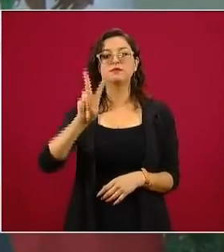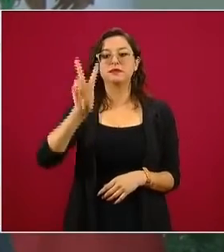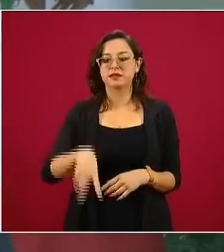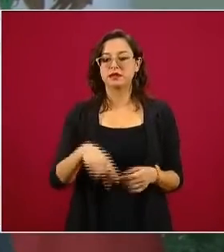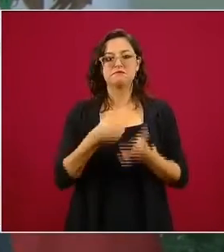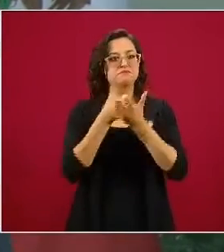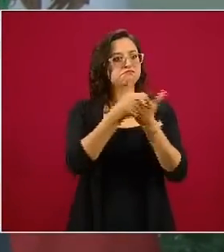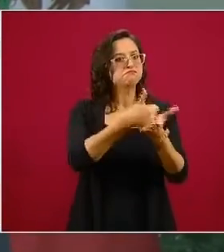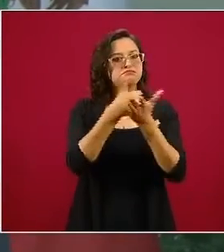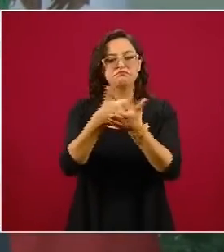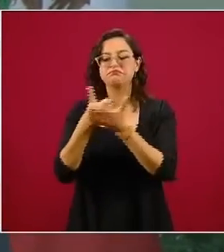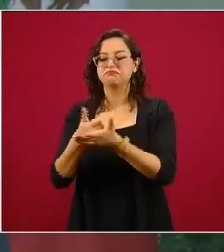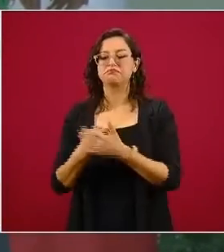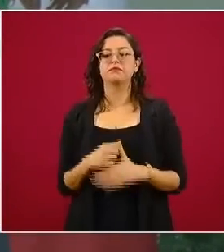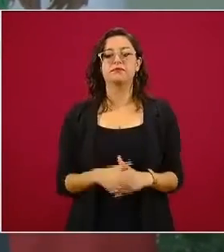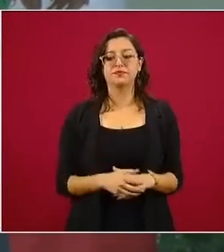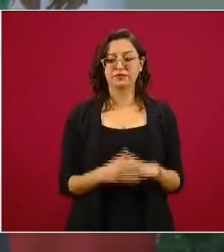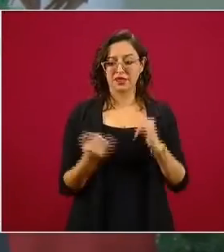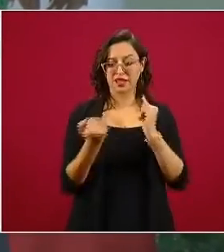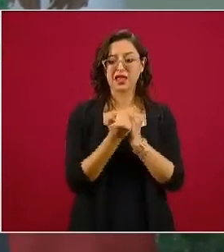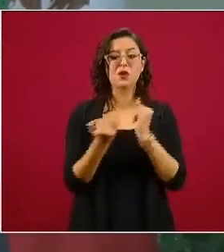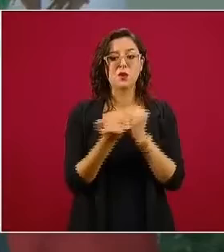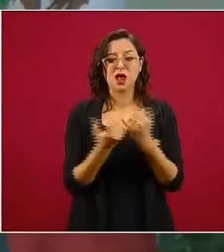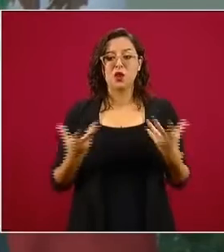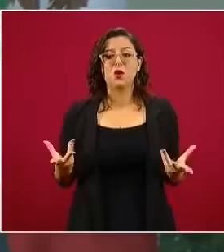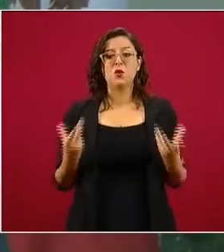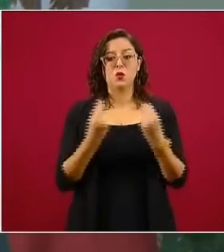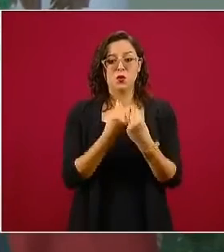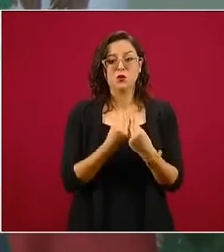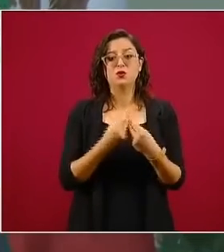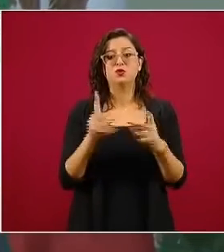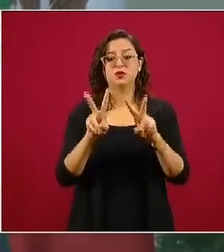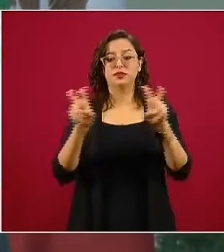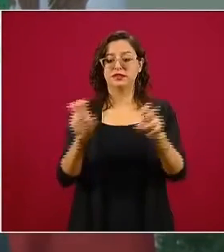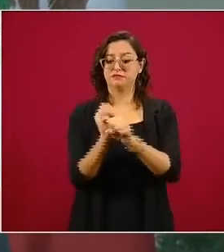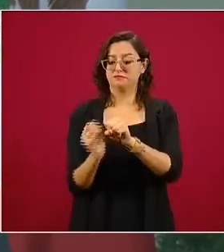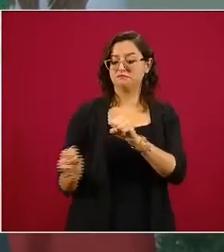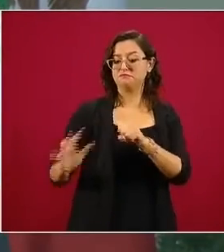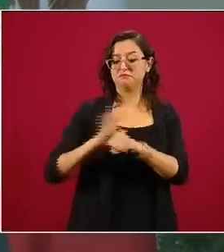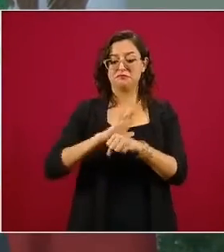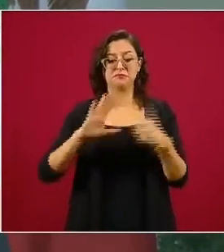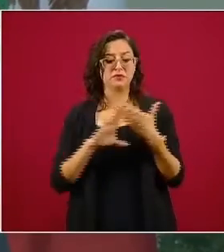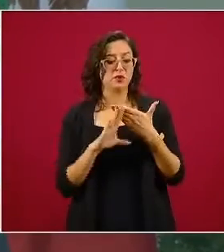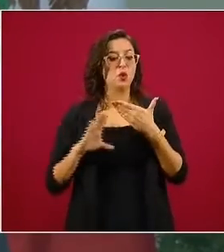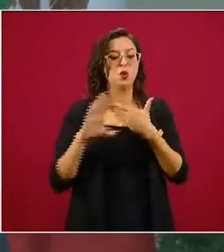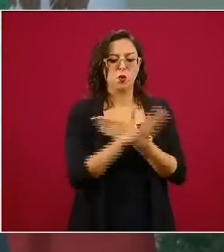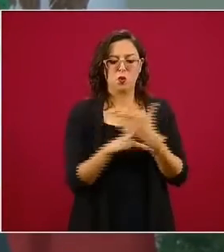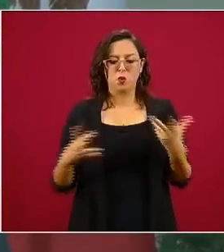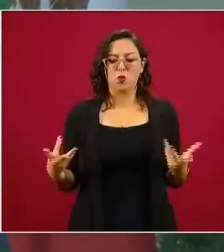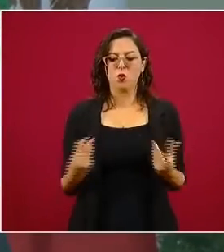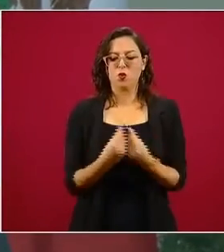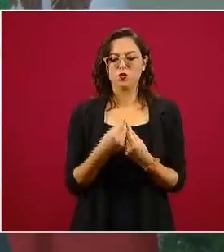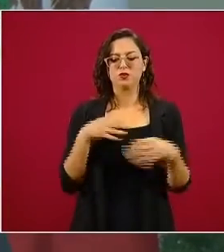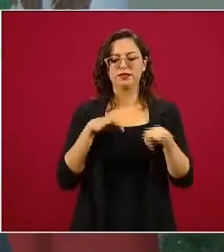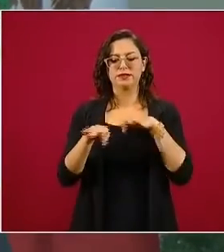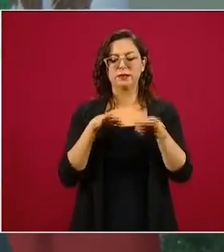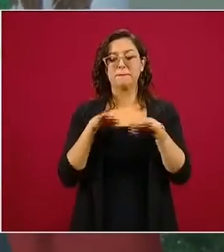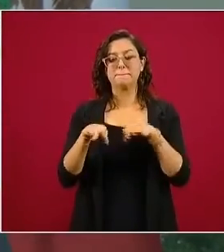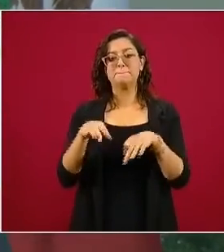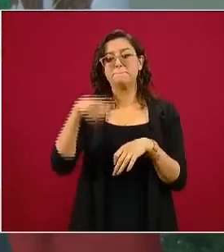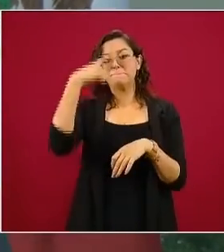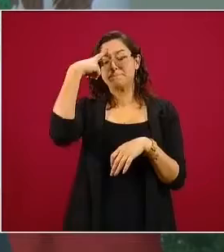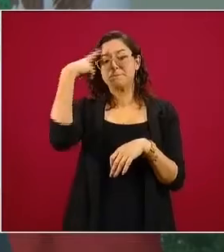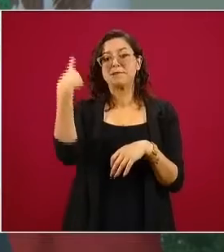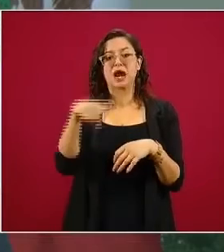ha brindado. También trabajamos estrechamente en la lucha contra el coronavirus juntos, salvando